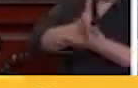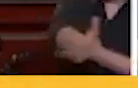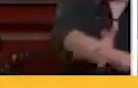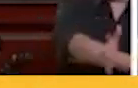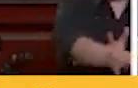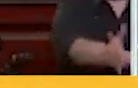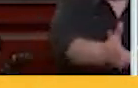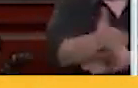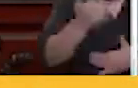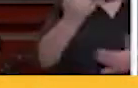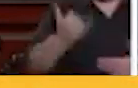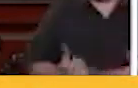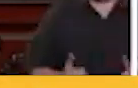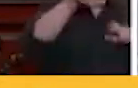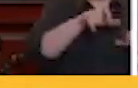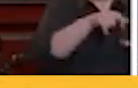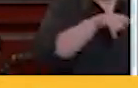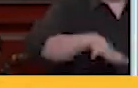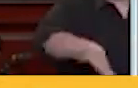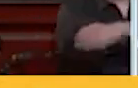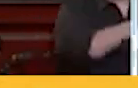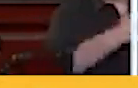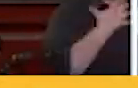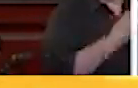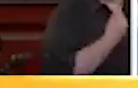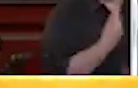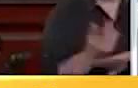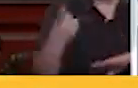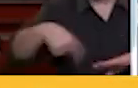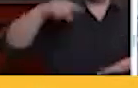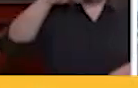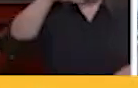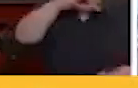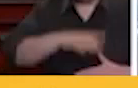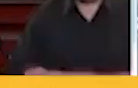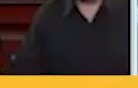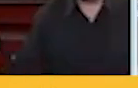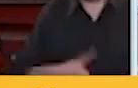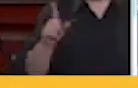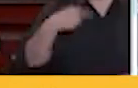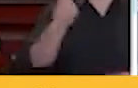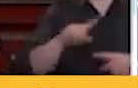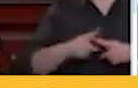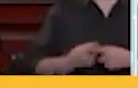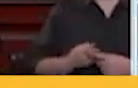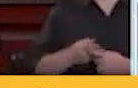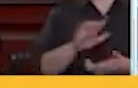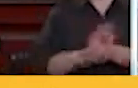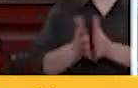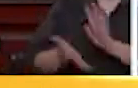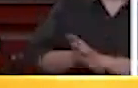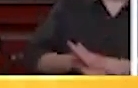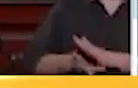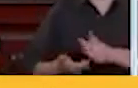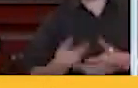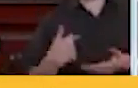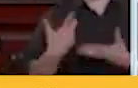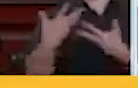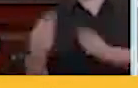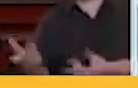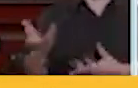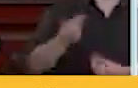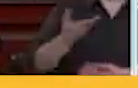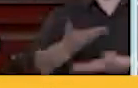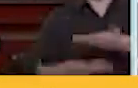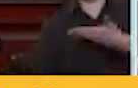sobre todo con la reforma laboral, con nuevo pacto fiscal, con la reversión de ganancias para que las provincias vuelvan a recuperar los fondos coparticipables que no